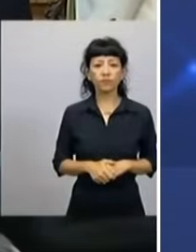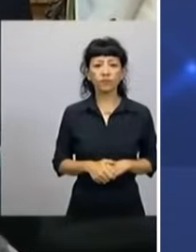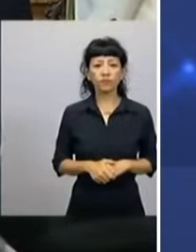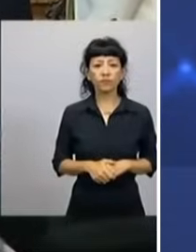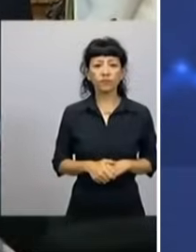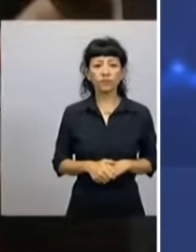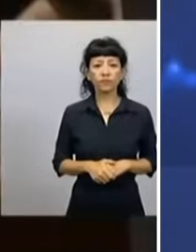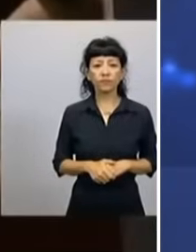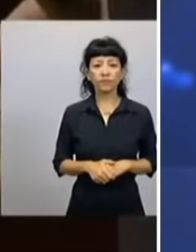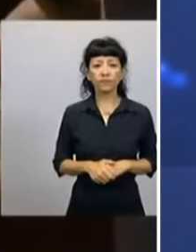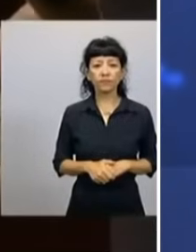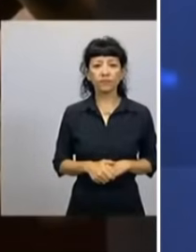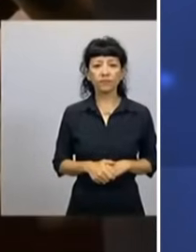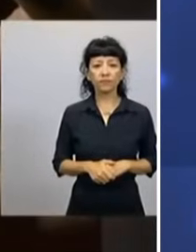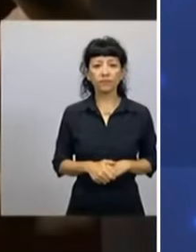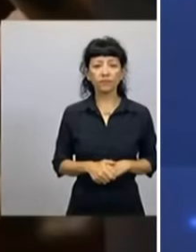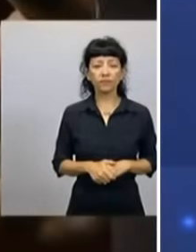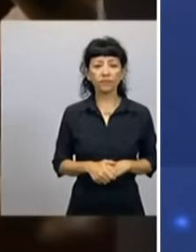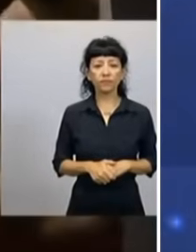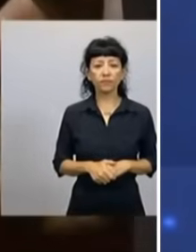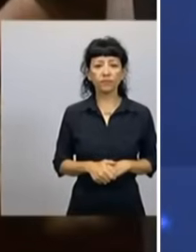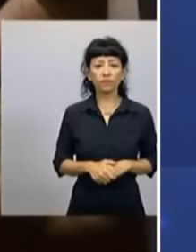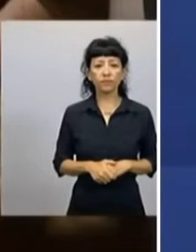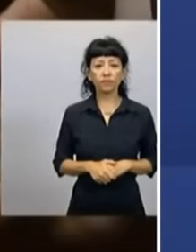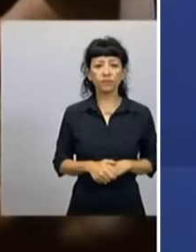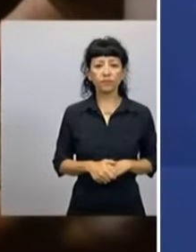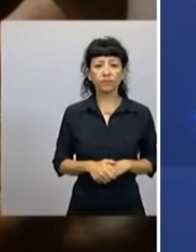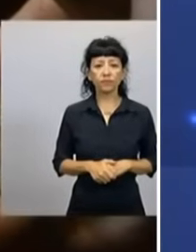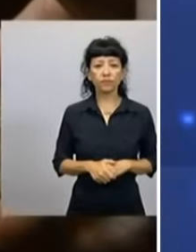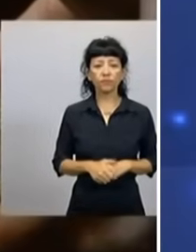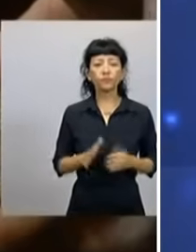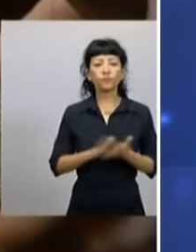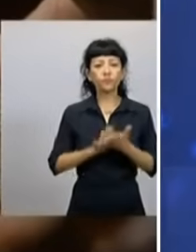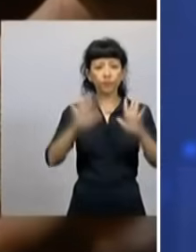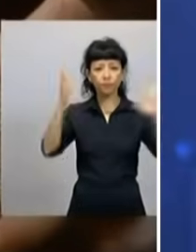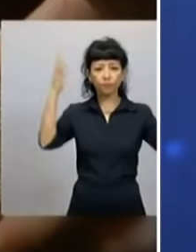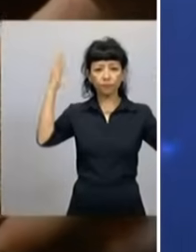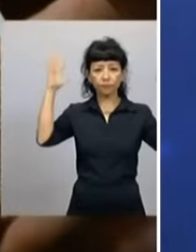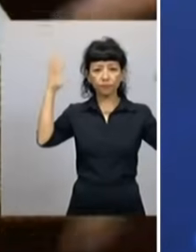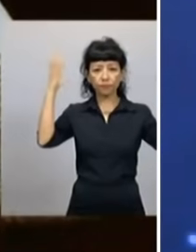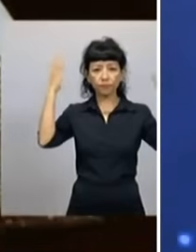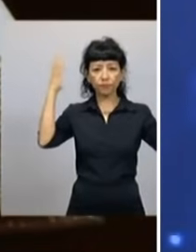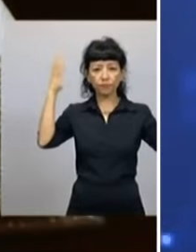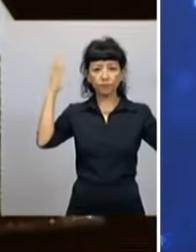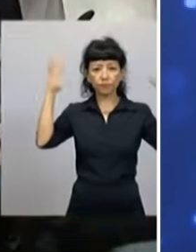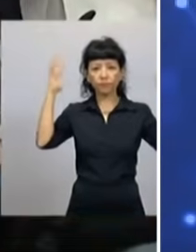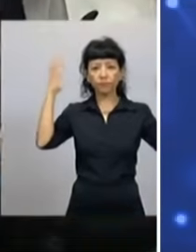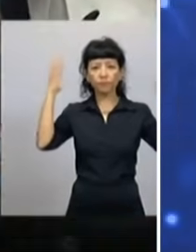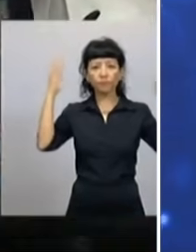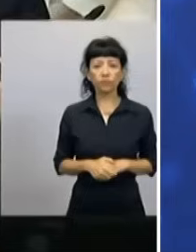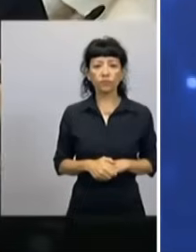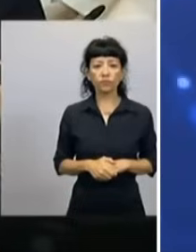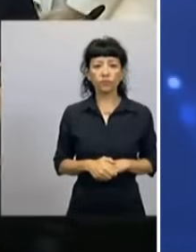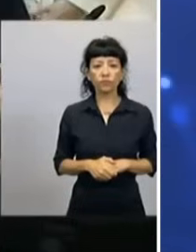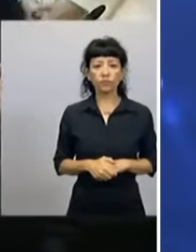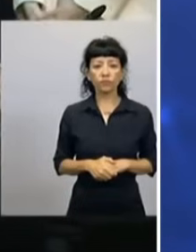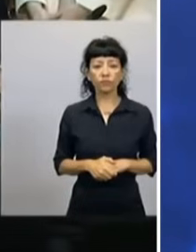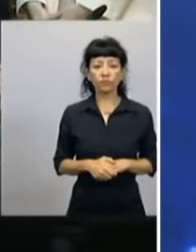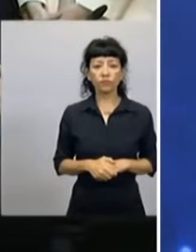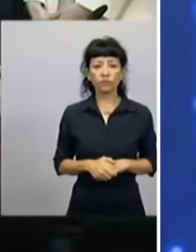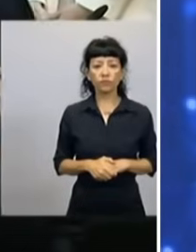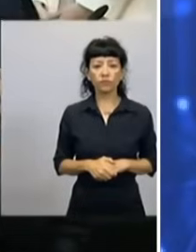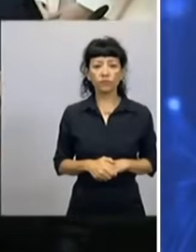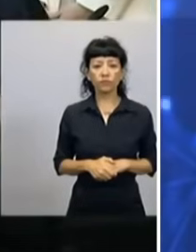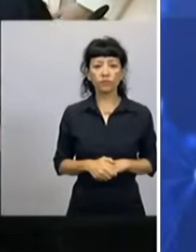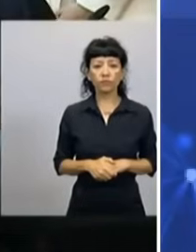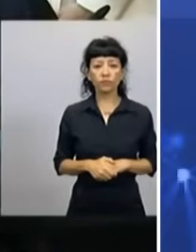que el triunfo de la corriente que representa el presidente Milei en la Argentina se inscribe